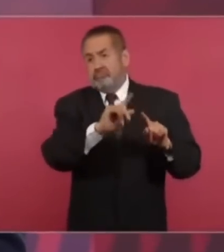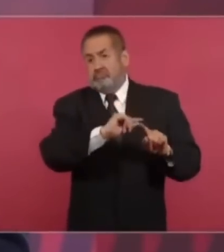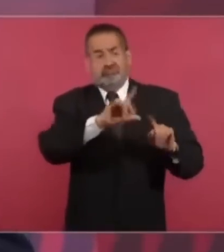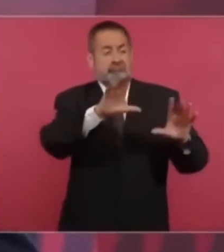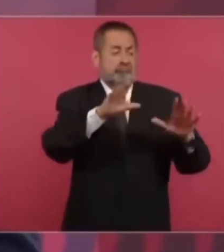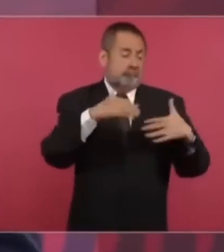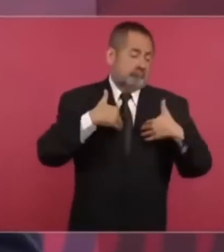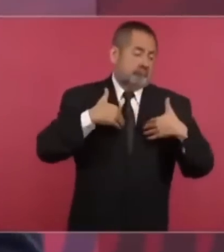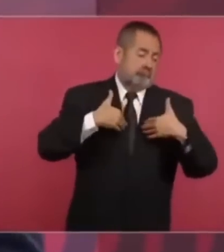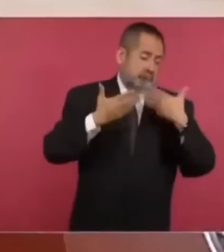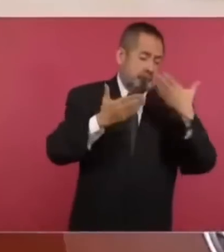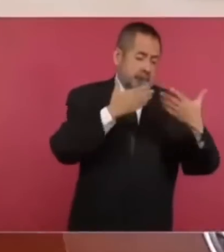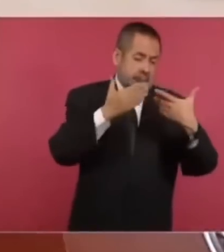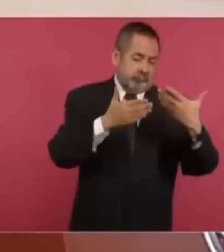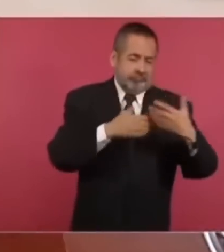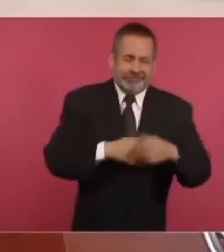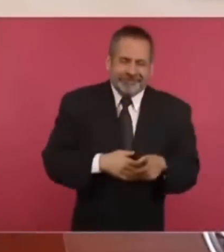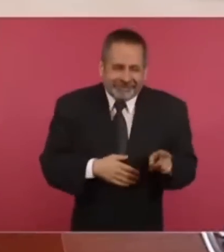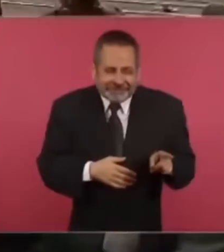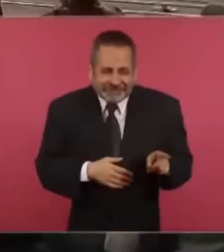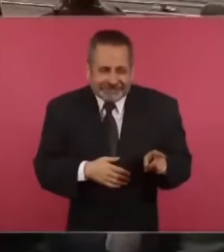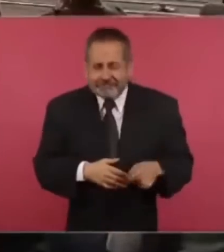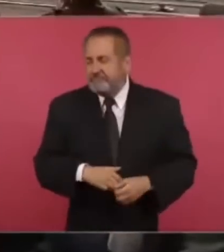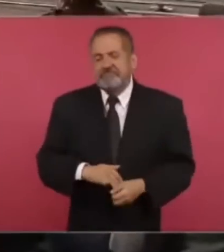que son, con todo respeto,